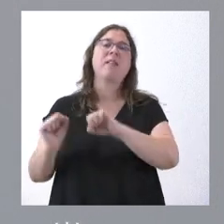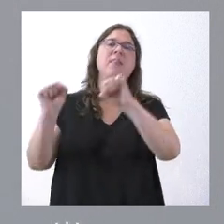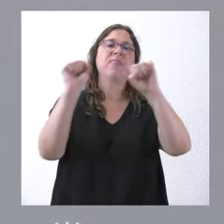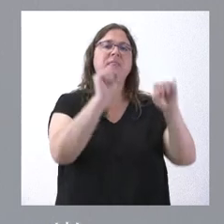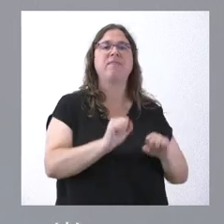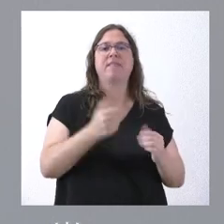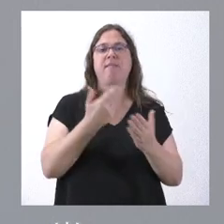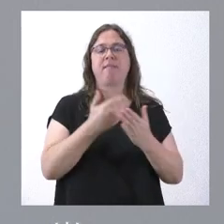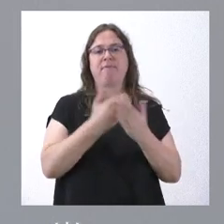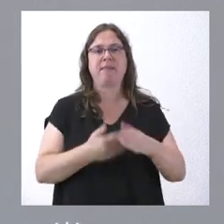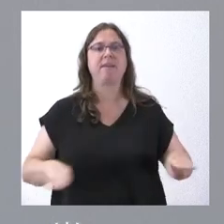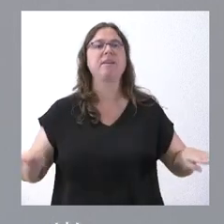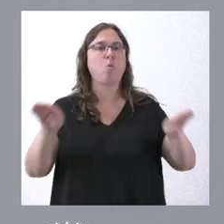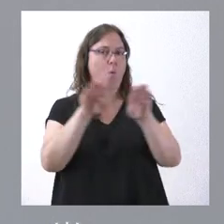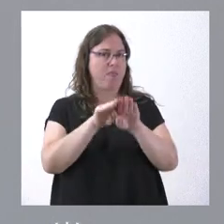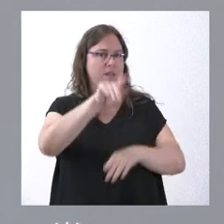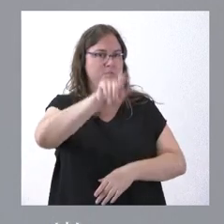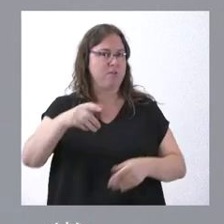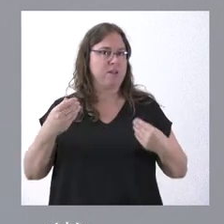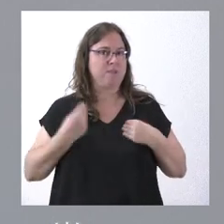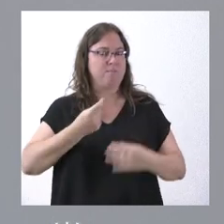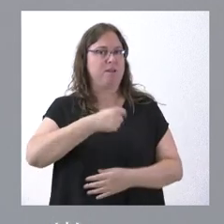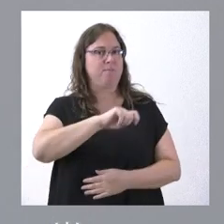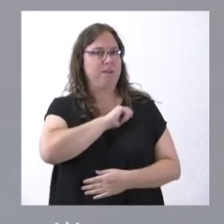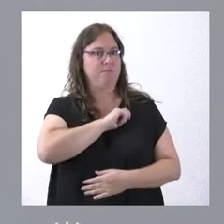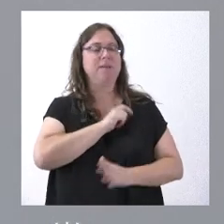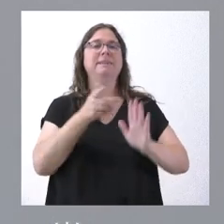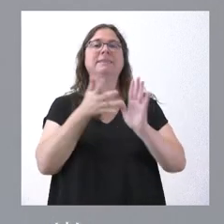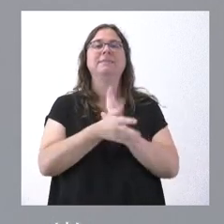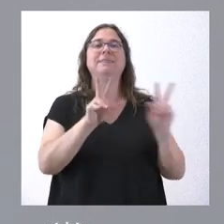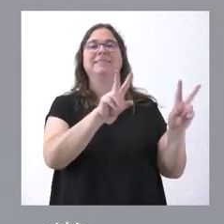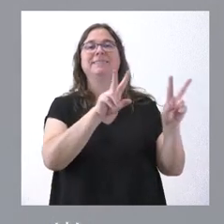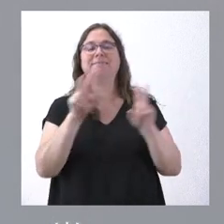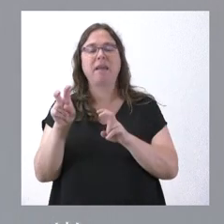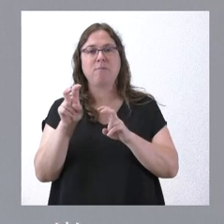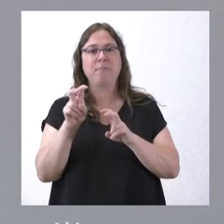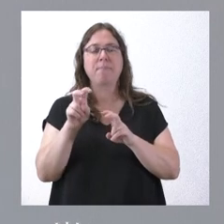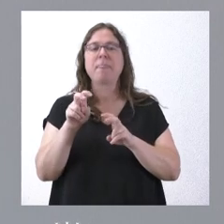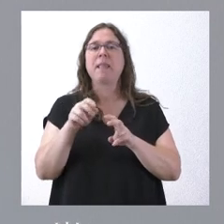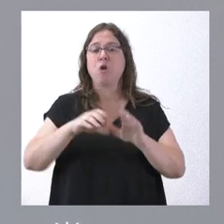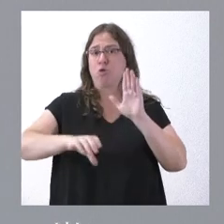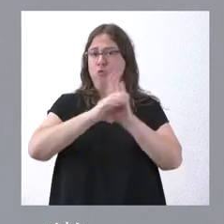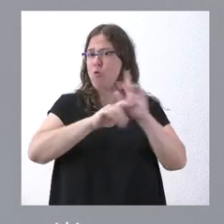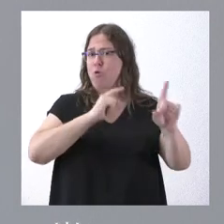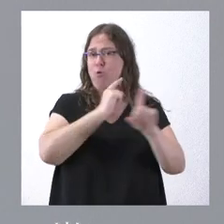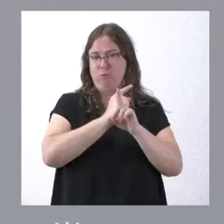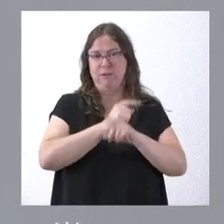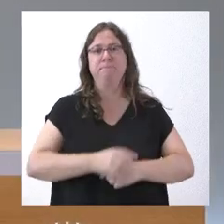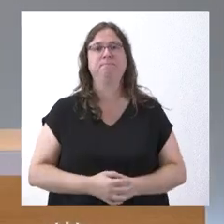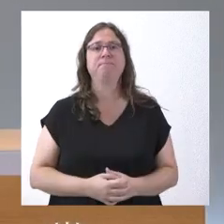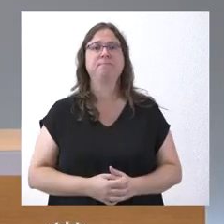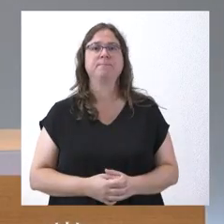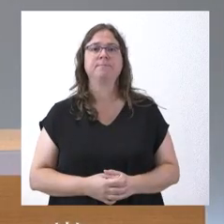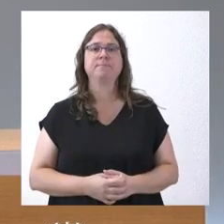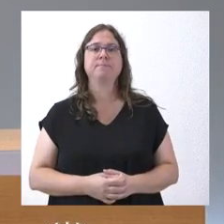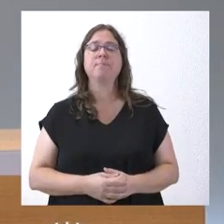la igualdad entre todos los españoles y, por tanto, presentó una cuestión de inconstitucionalidad ante el Tribunal Constitucional. He